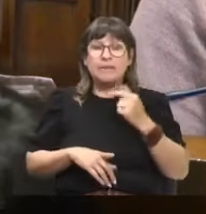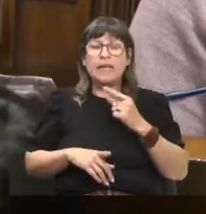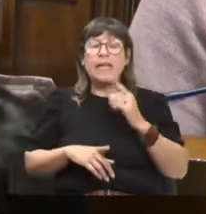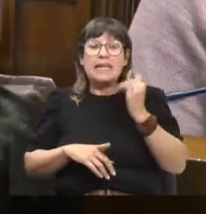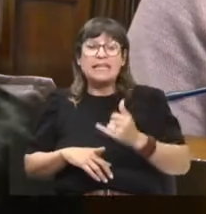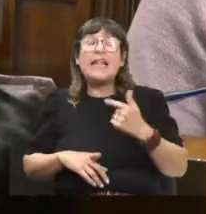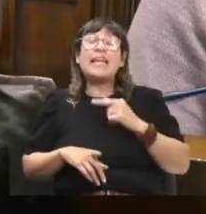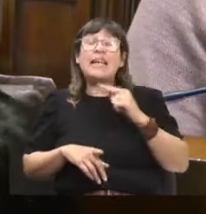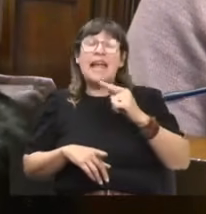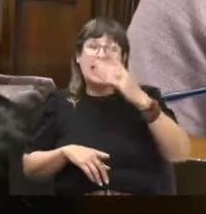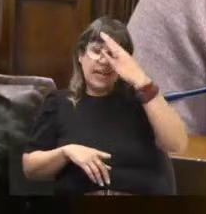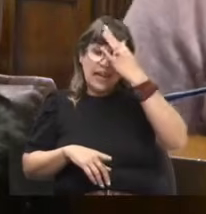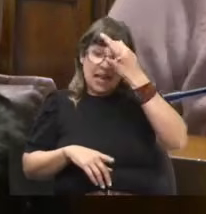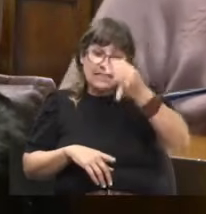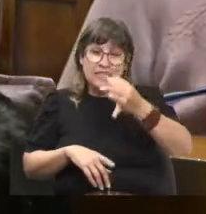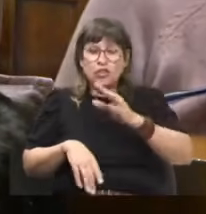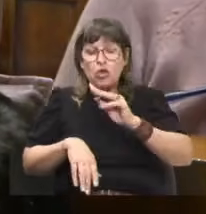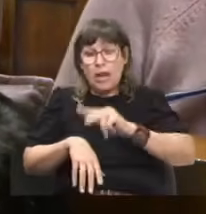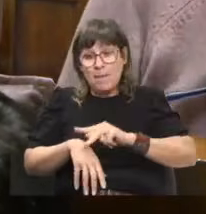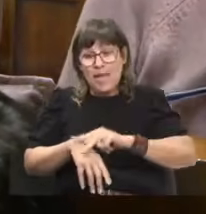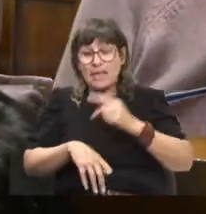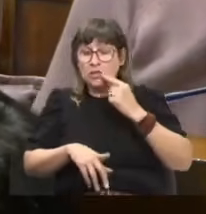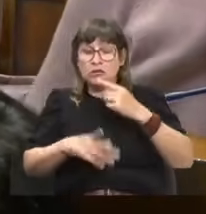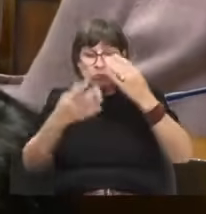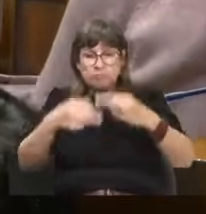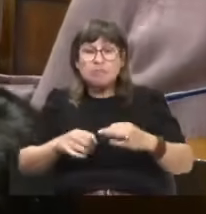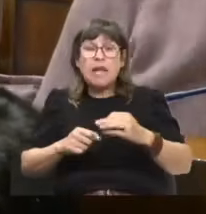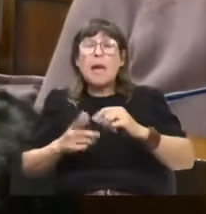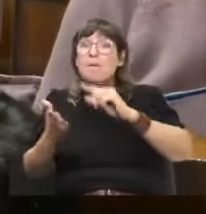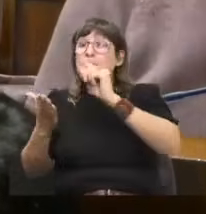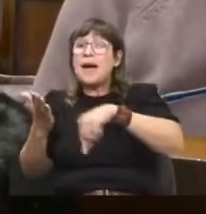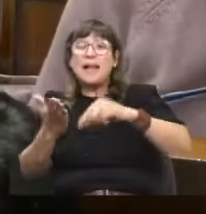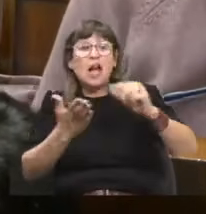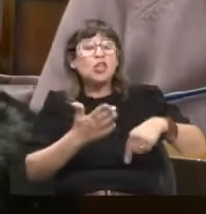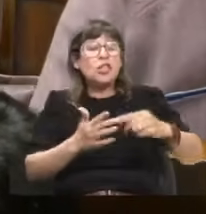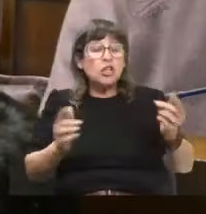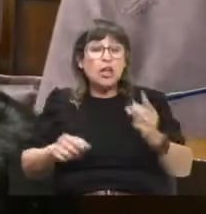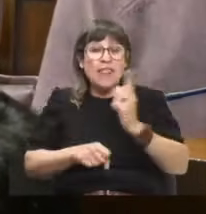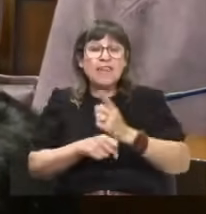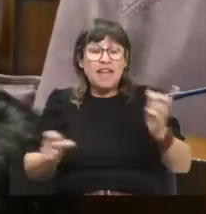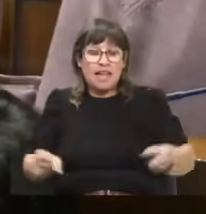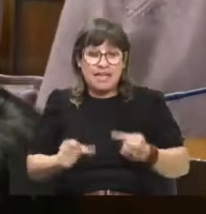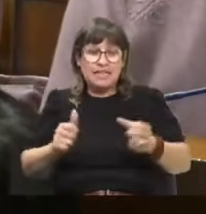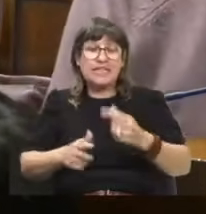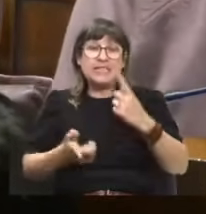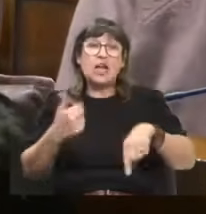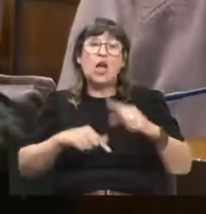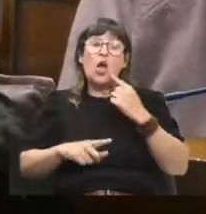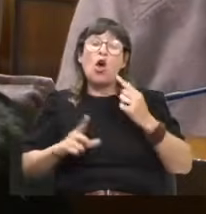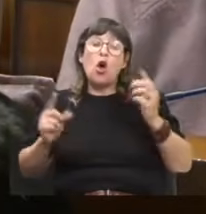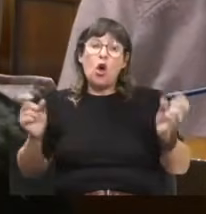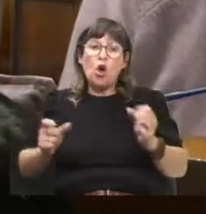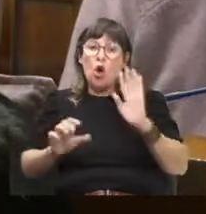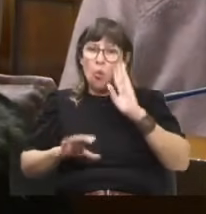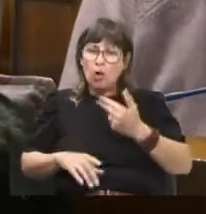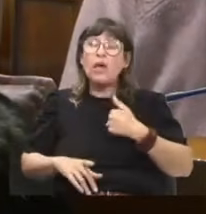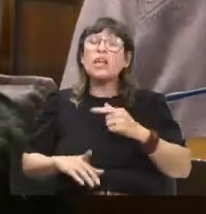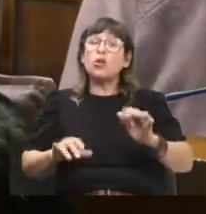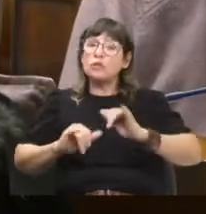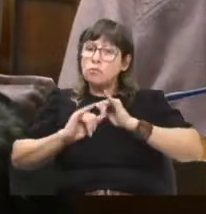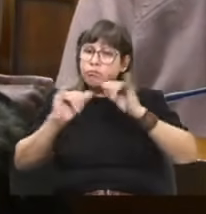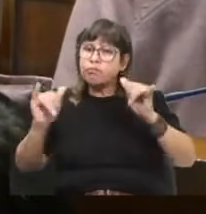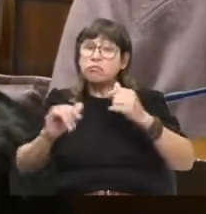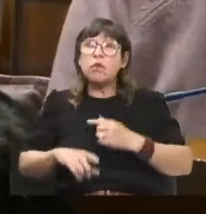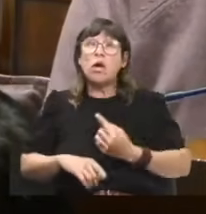asesoramientos pertinentes a efecto de las contrataciones que debían realizarse, como lo ha reconocido públicamente